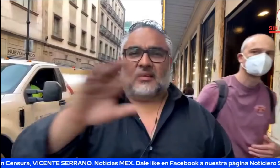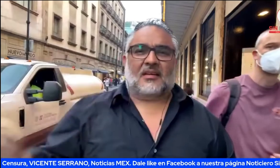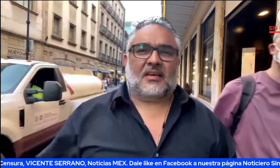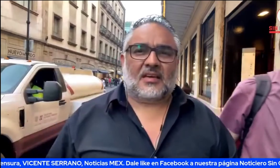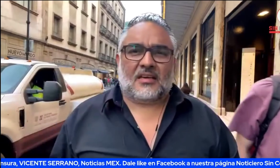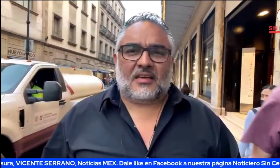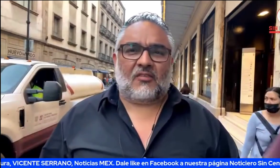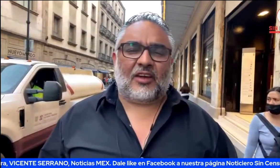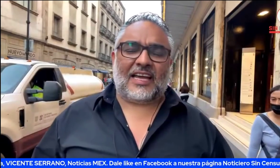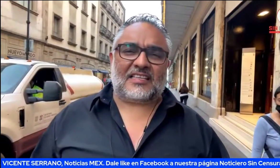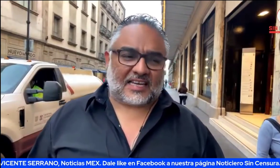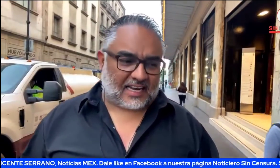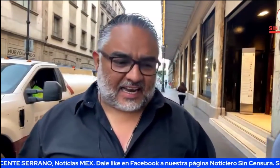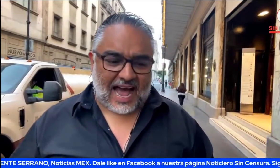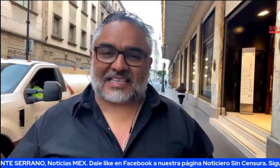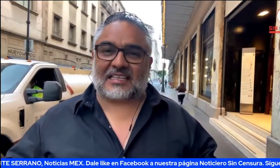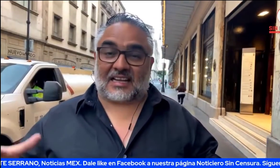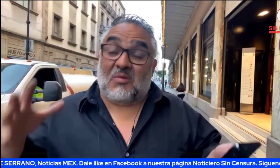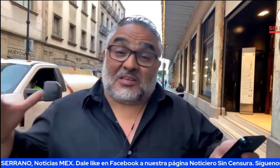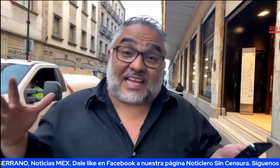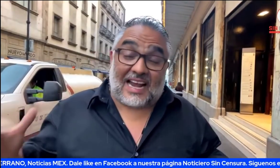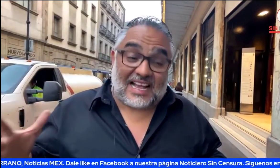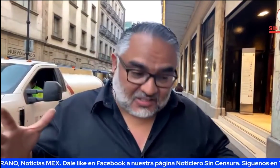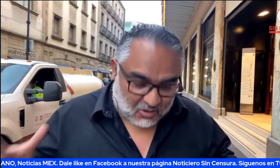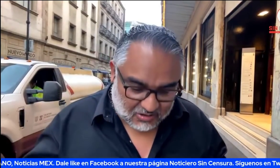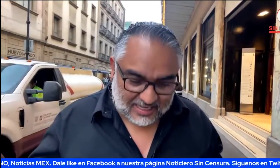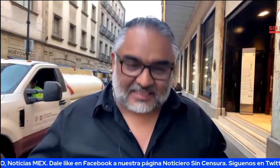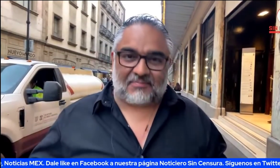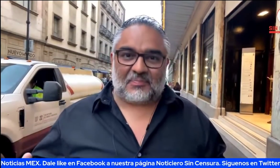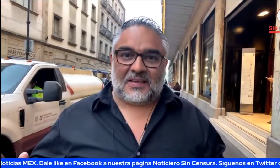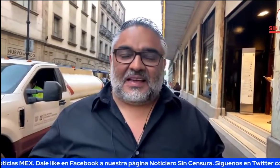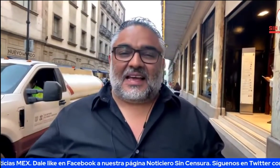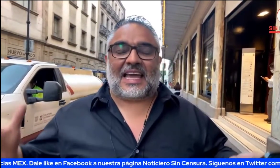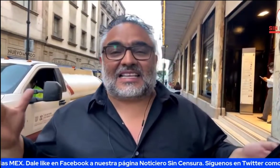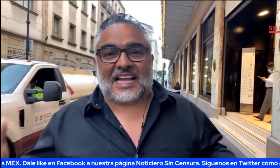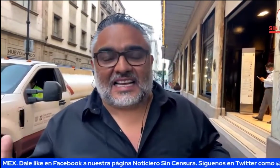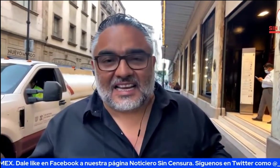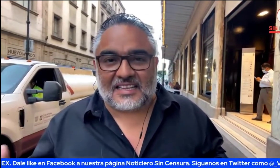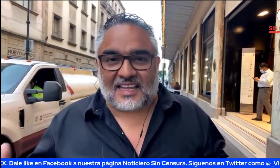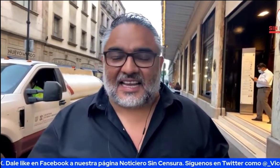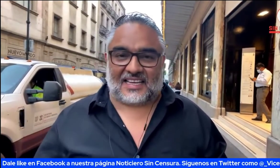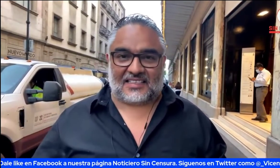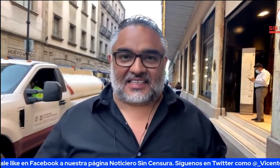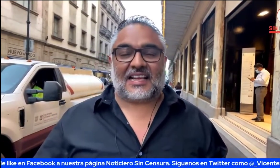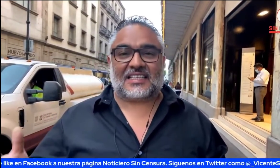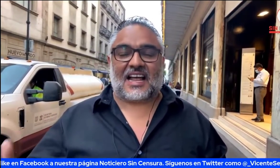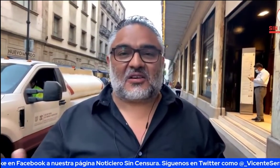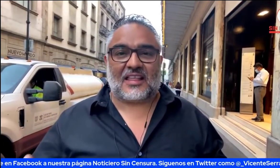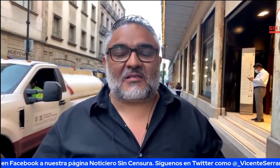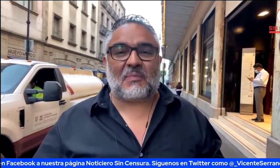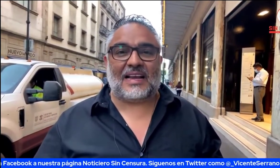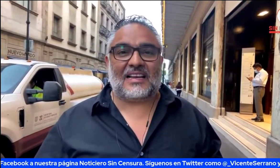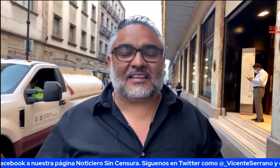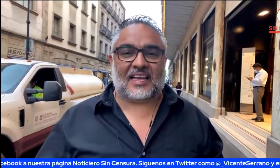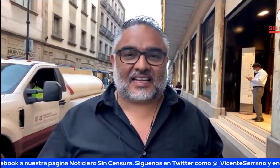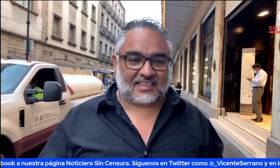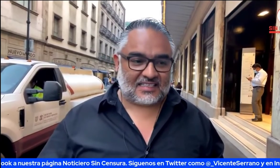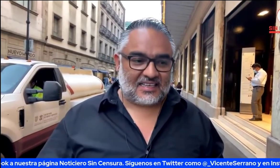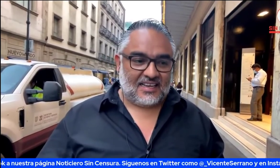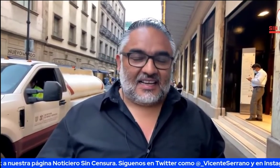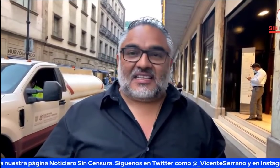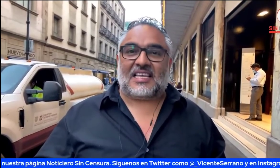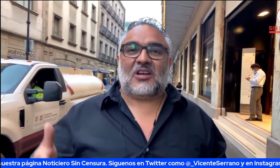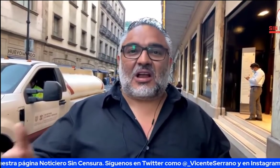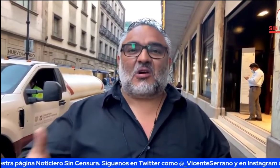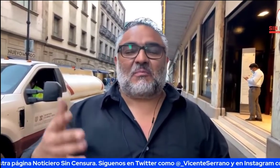Y fíjense que hasta cómo estarán las cosas que hasta Lili Téllez, la senadora del PAN Lili